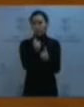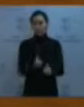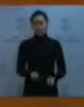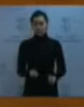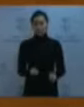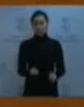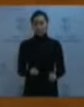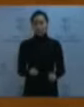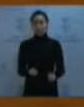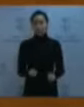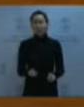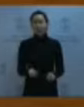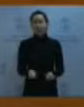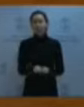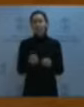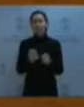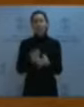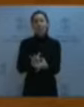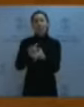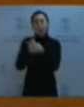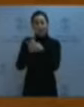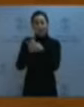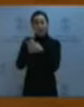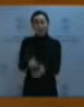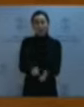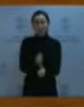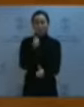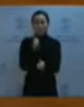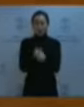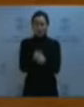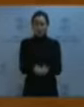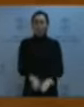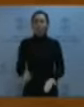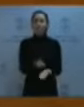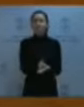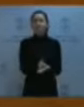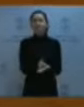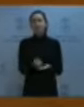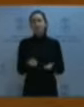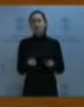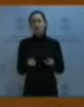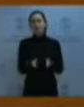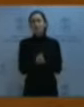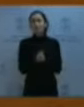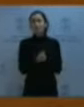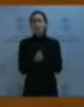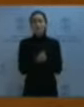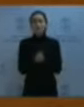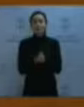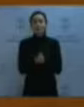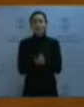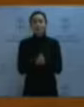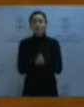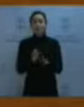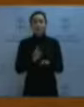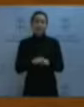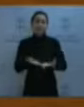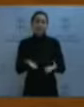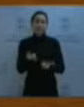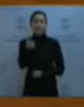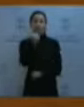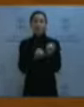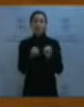presupuesto continuista, pero para peor. Es un presupuesto muy poco estimulante para la economía asturiana, que va a generar